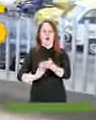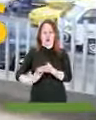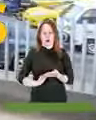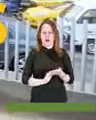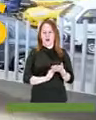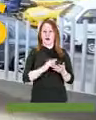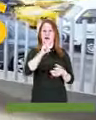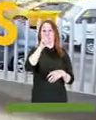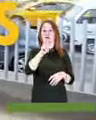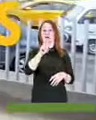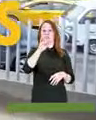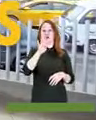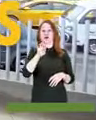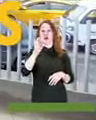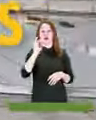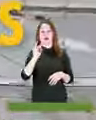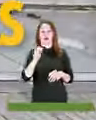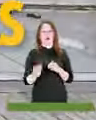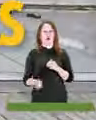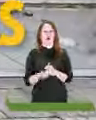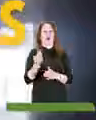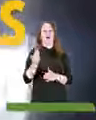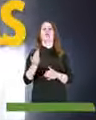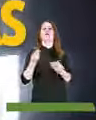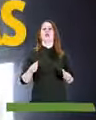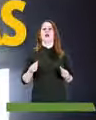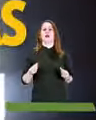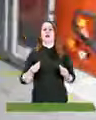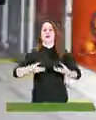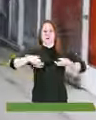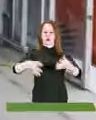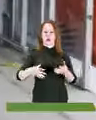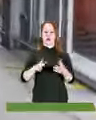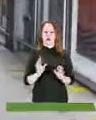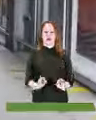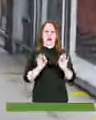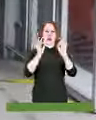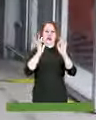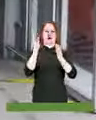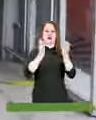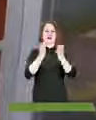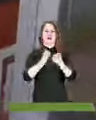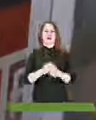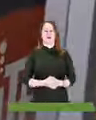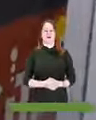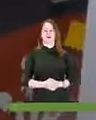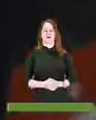de 693 nuevas puertas para mejorar la seguridad y calidad del servicio.